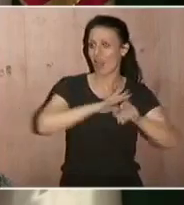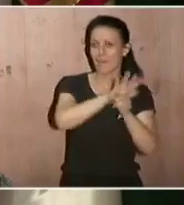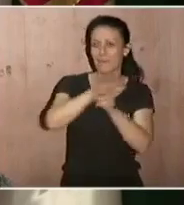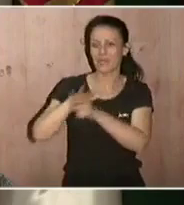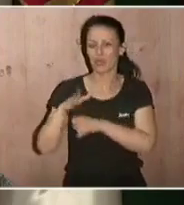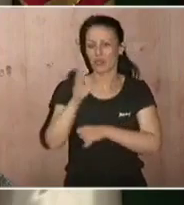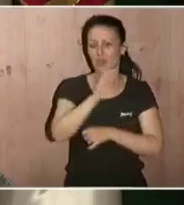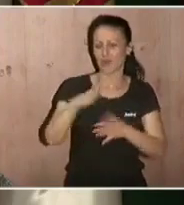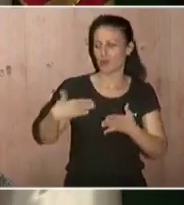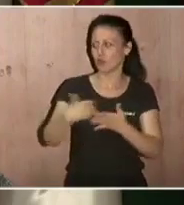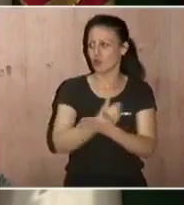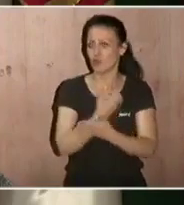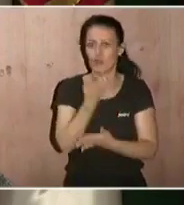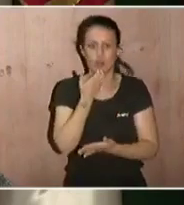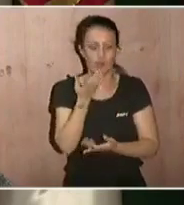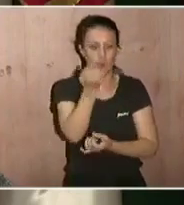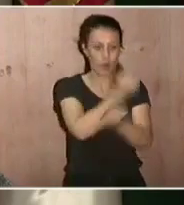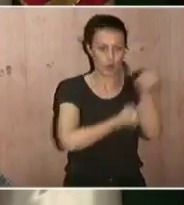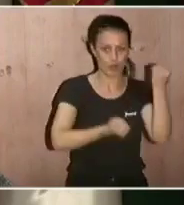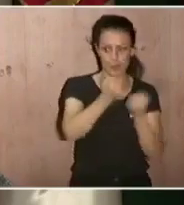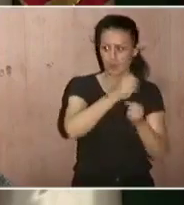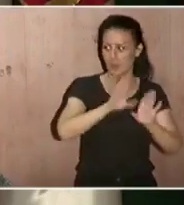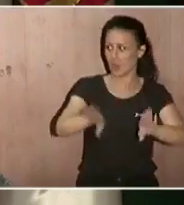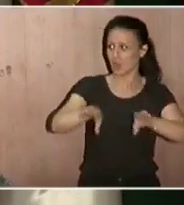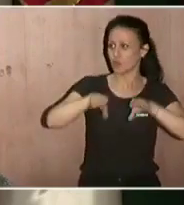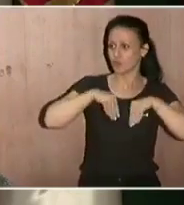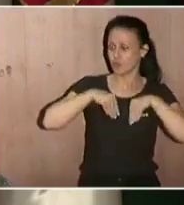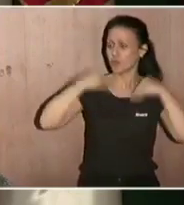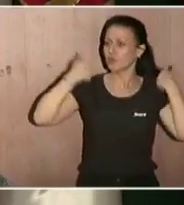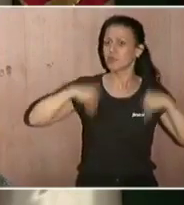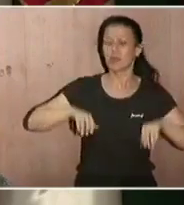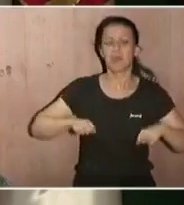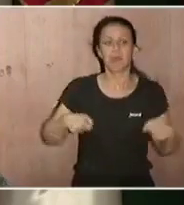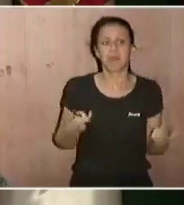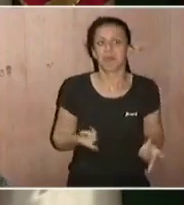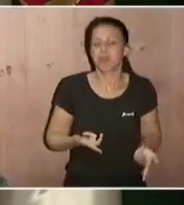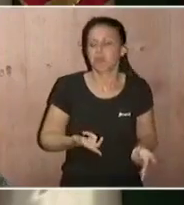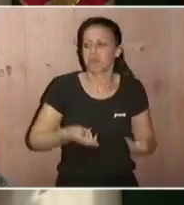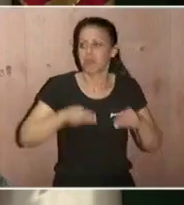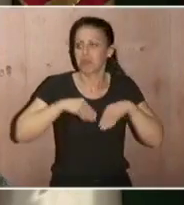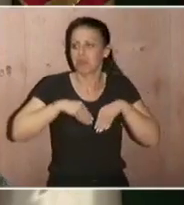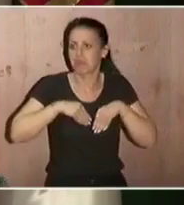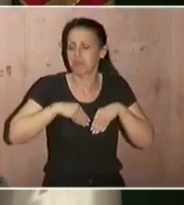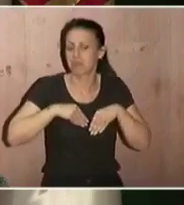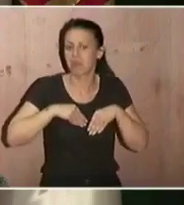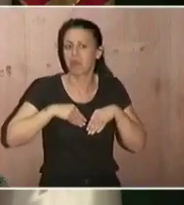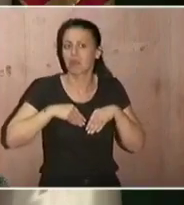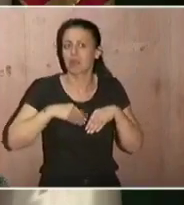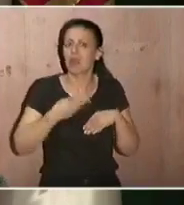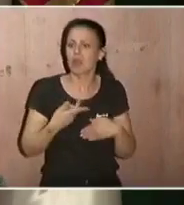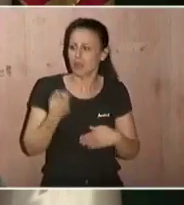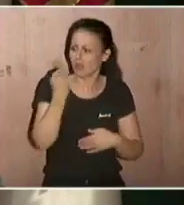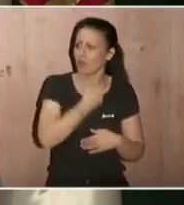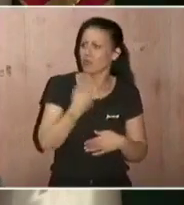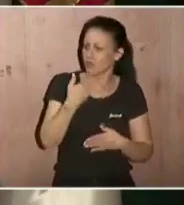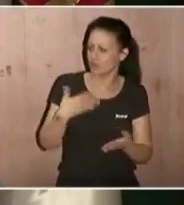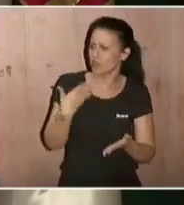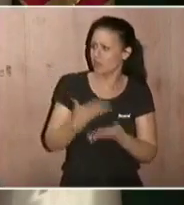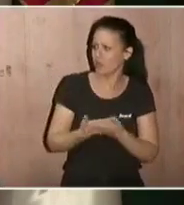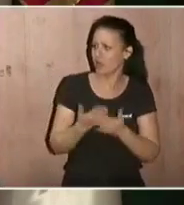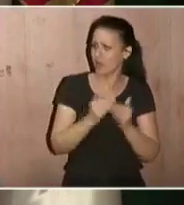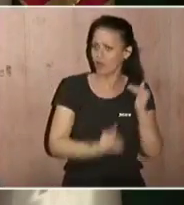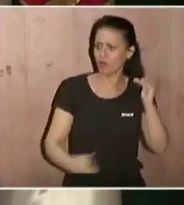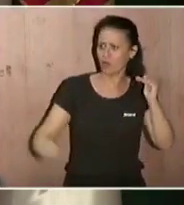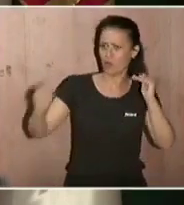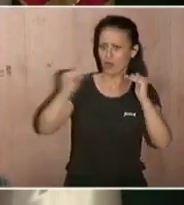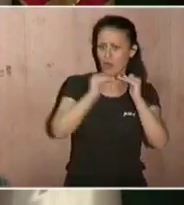científicos. Por ejemplo, los economistas los han asumido ya con mucha naturalidad. Ha costado hacer una evaluación